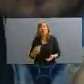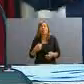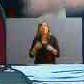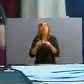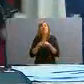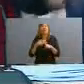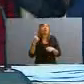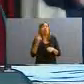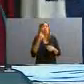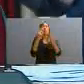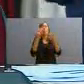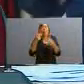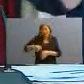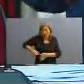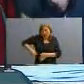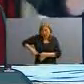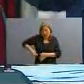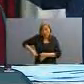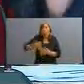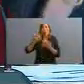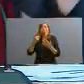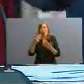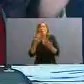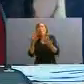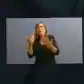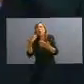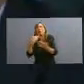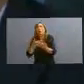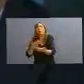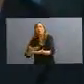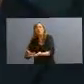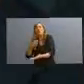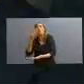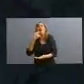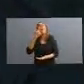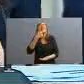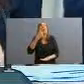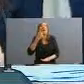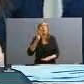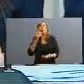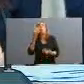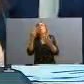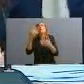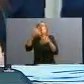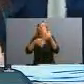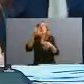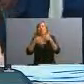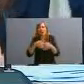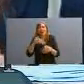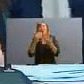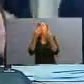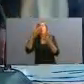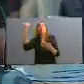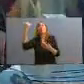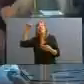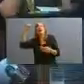a todos. Si a ustedes les cuentan cuántos proyectos presentaron, cuántas veces hablaron, cuántas veces votaron, cuántas veces